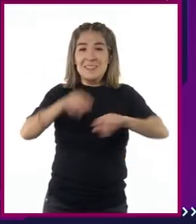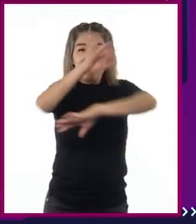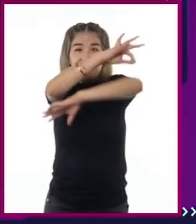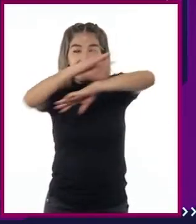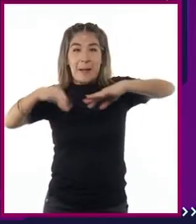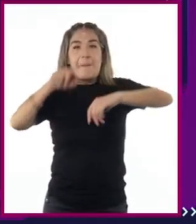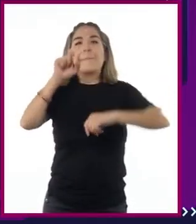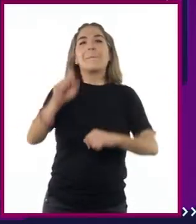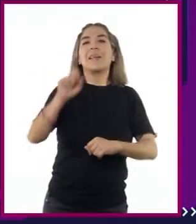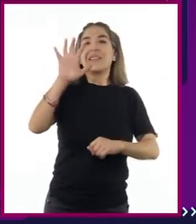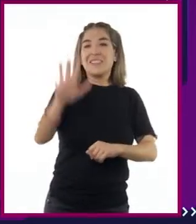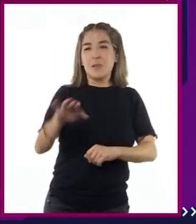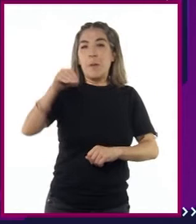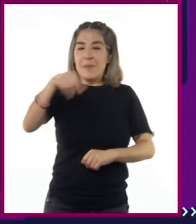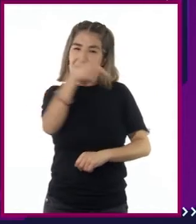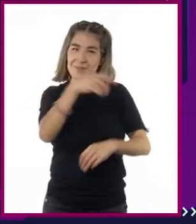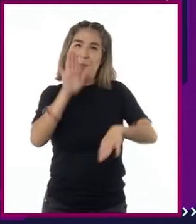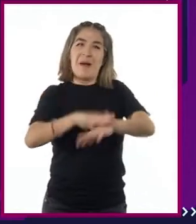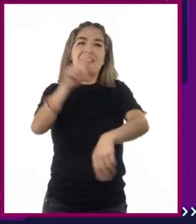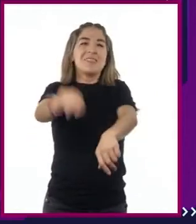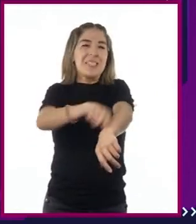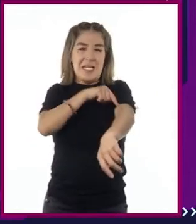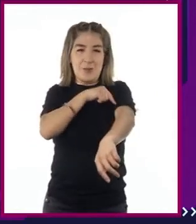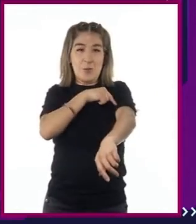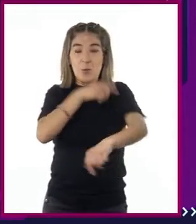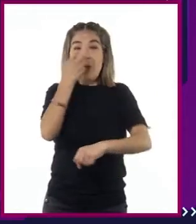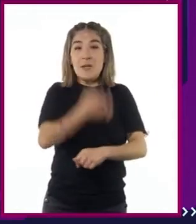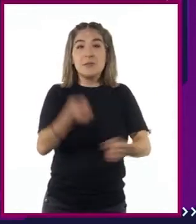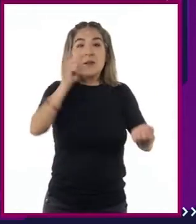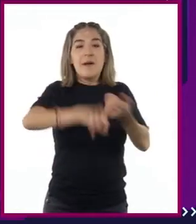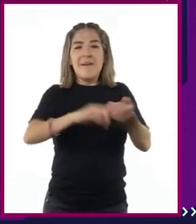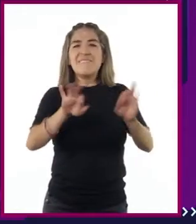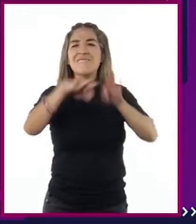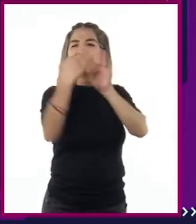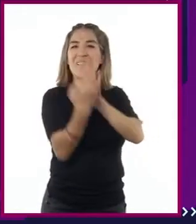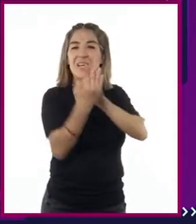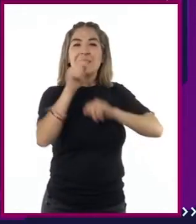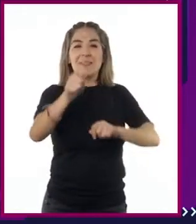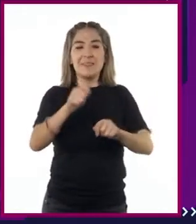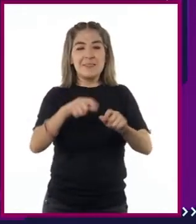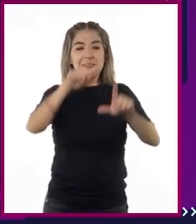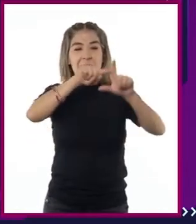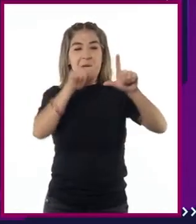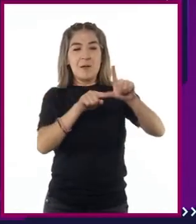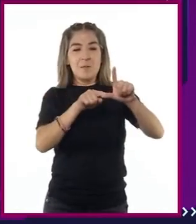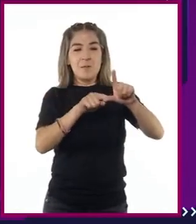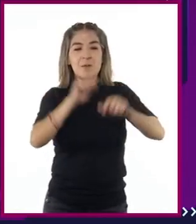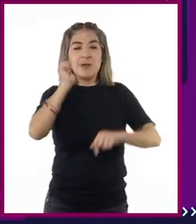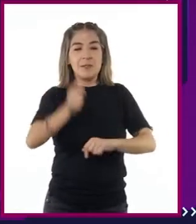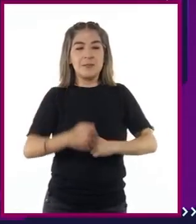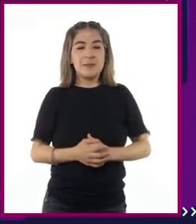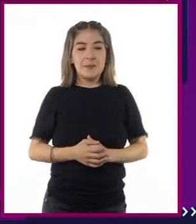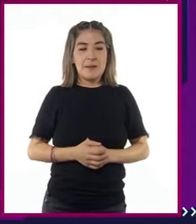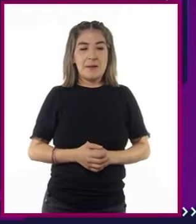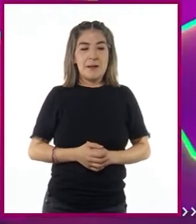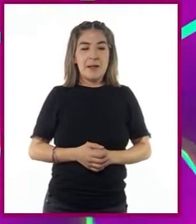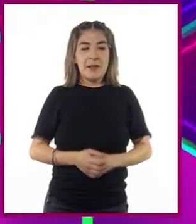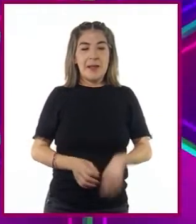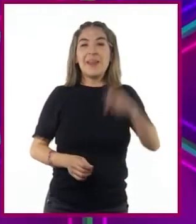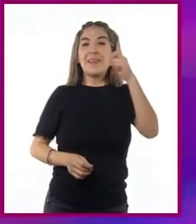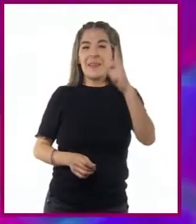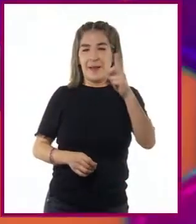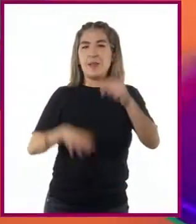25 metros. Se encuentra enfrente del ángulo mayor, que es el de 90